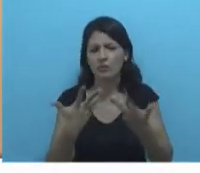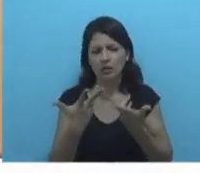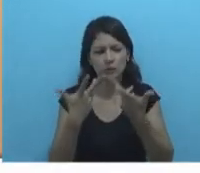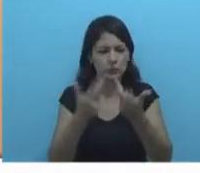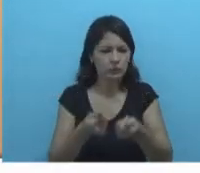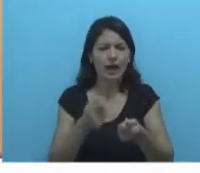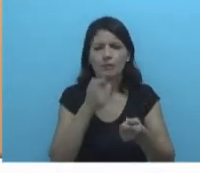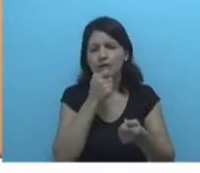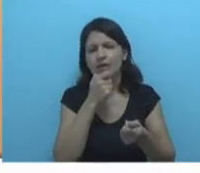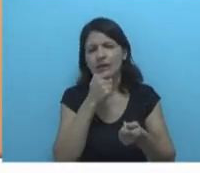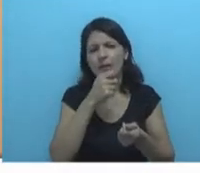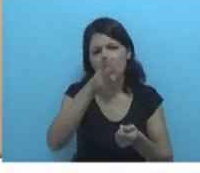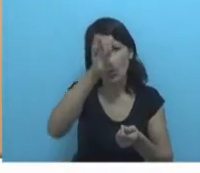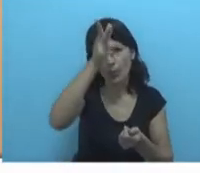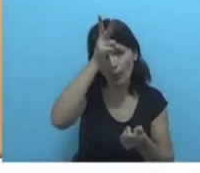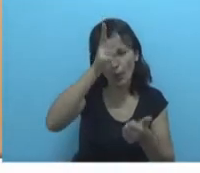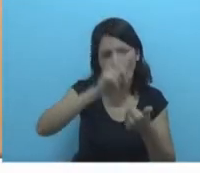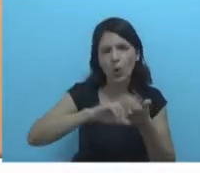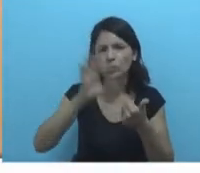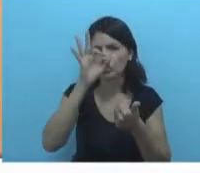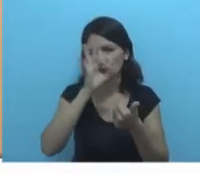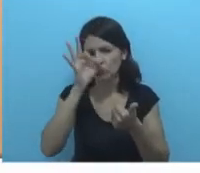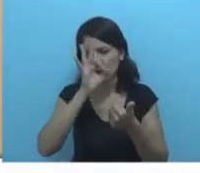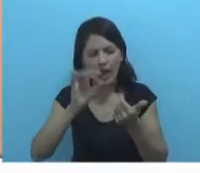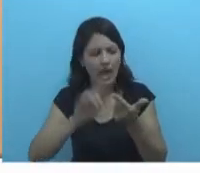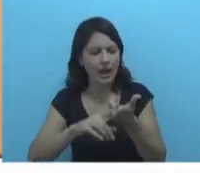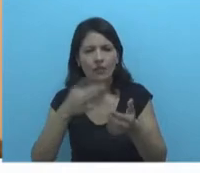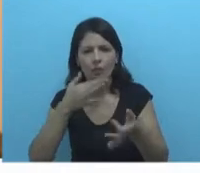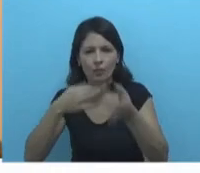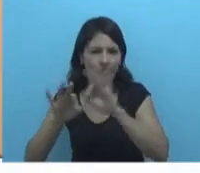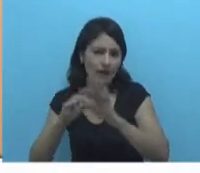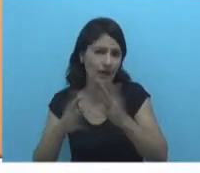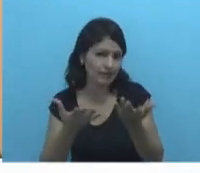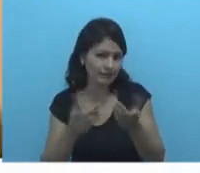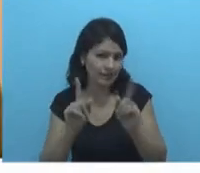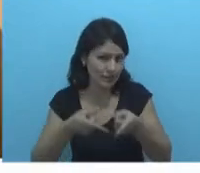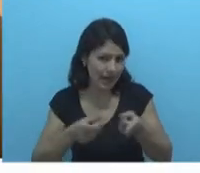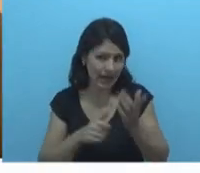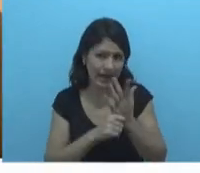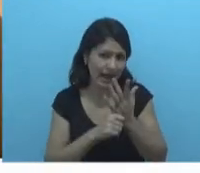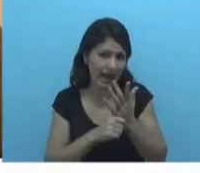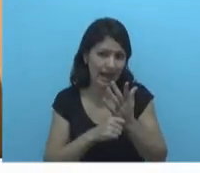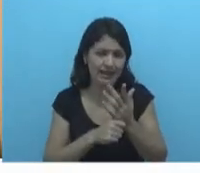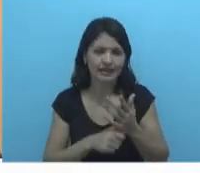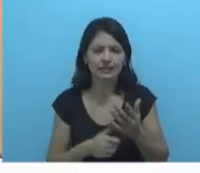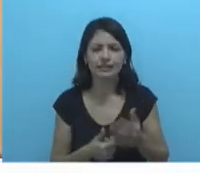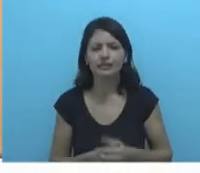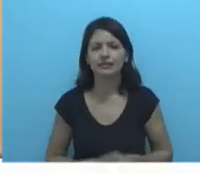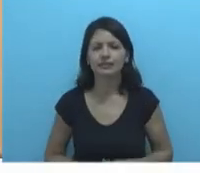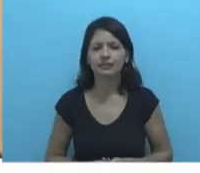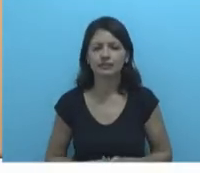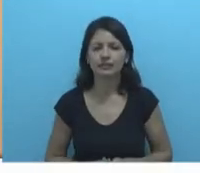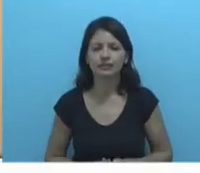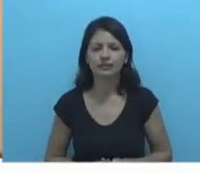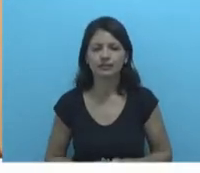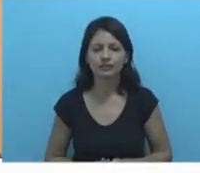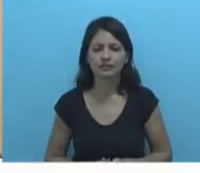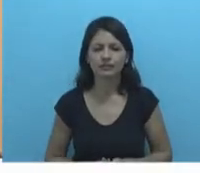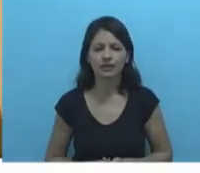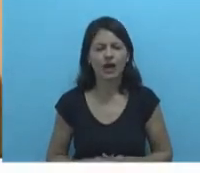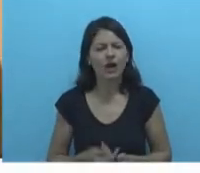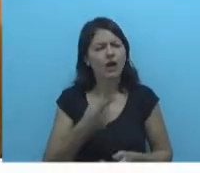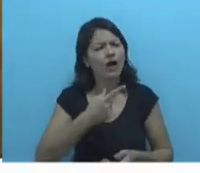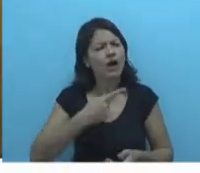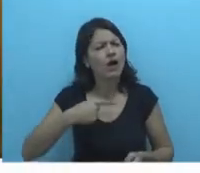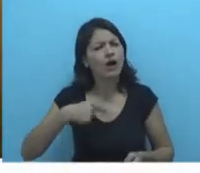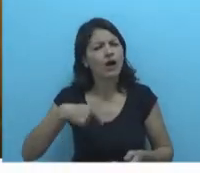sobre el pollo, la carne de cerdo, etcétera, etcétera. Pero bueno, todos hablamos de la oferta, pero nadie se preocupa por la demanda. Y